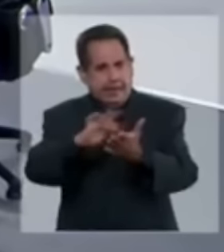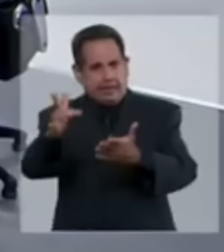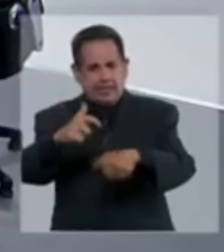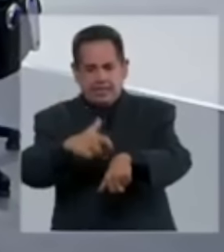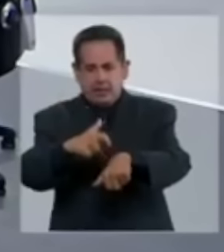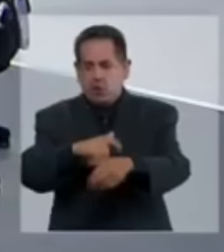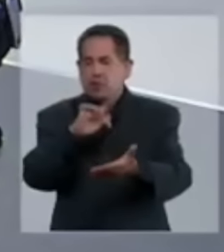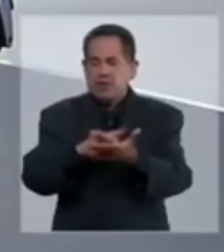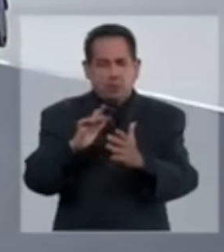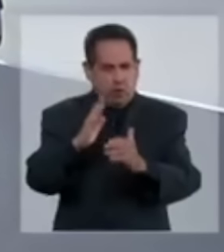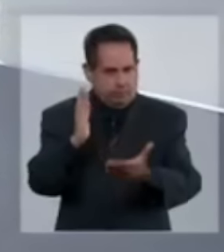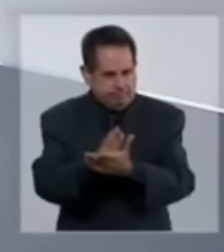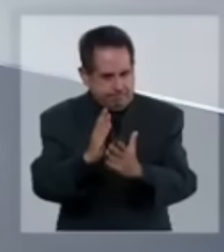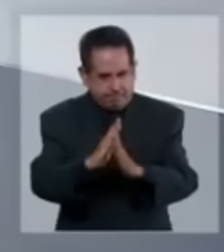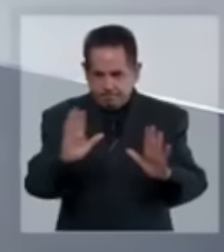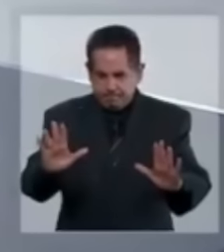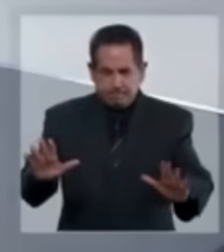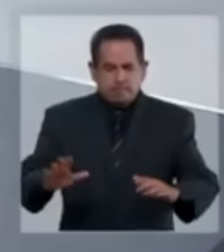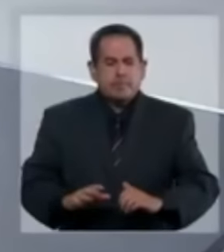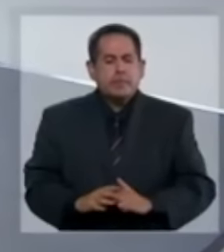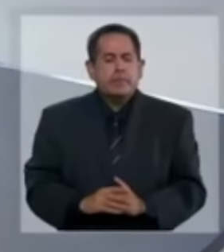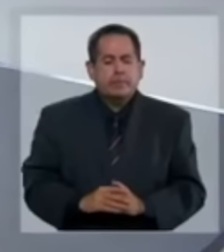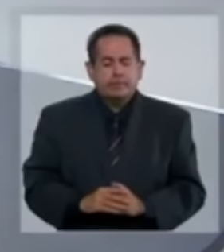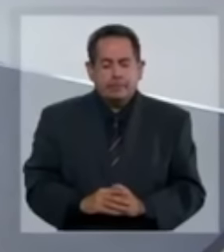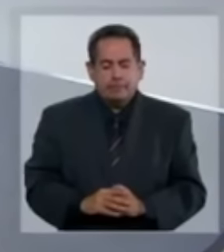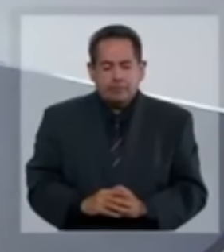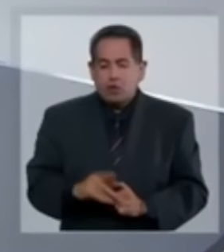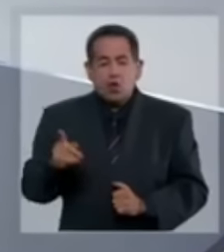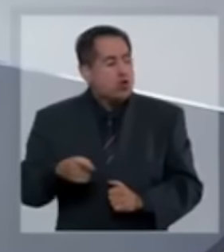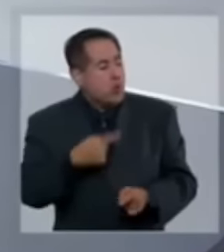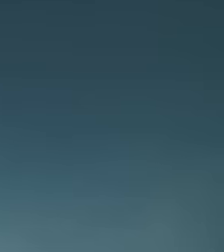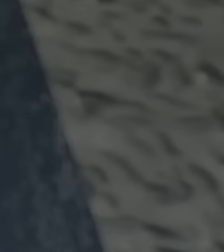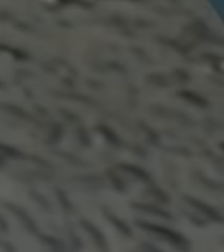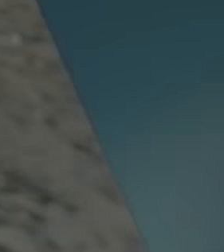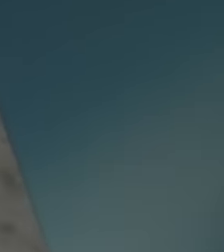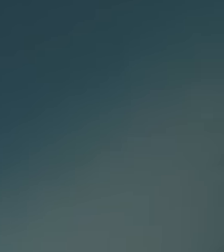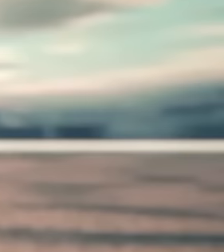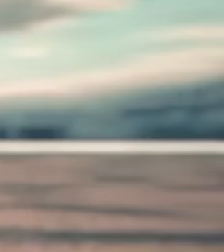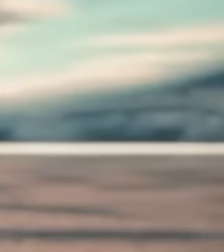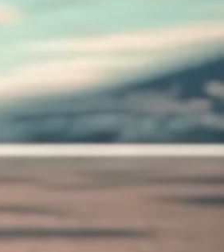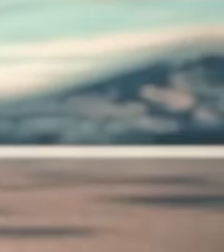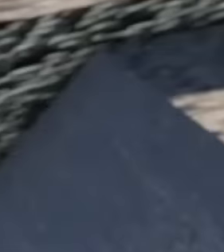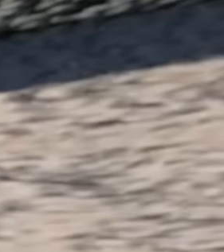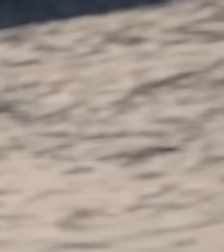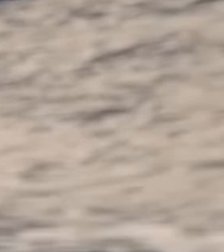Le ofreciste impunidad. Tiempo, candidato López Obrador. Pero él sí lavó dinero. Le ofreciste impunidad. Por favor, Chaco.